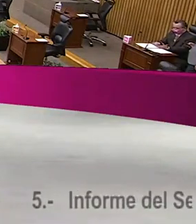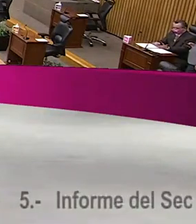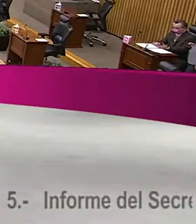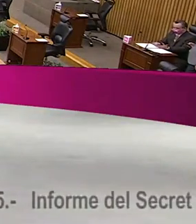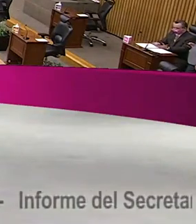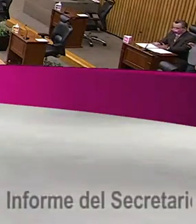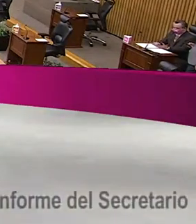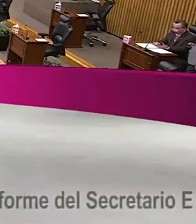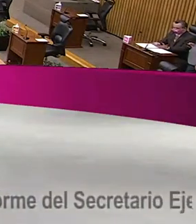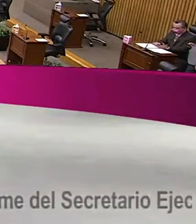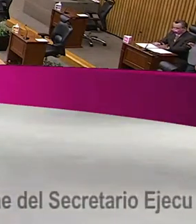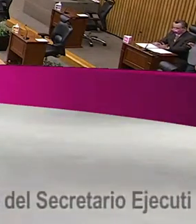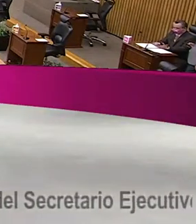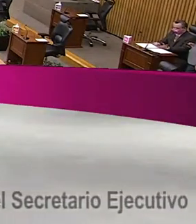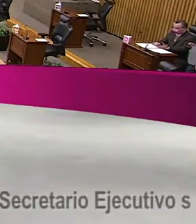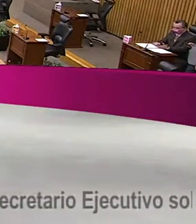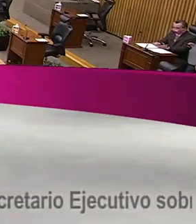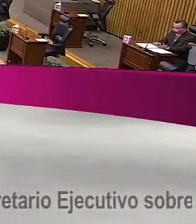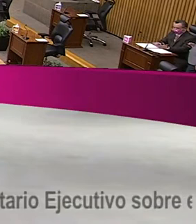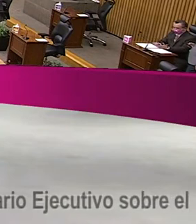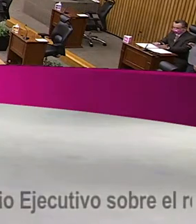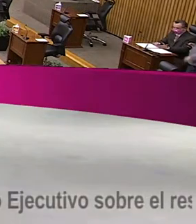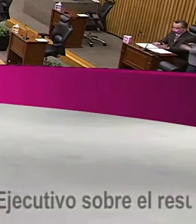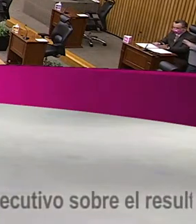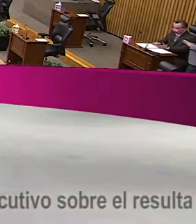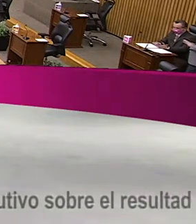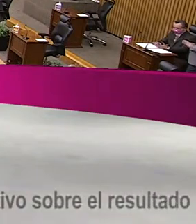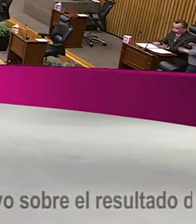ah y